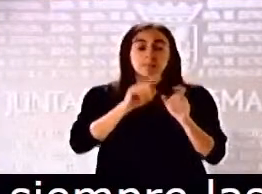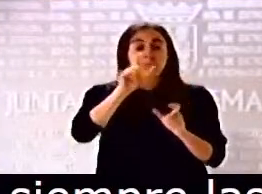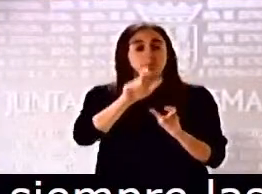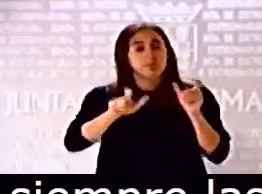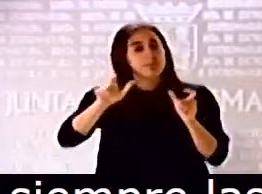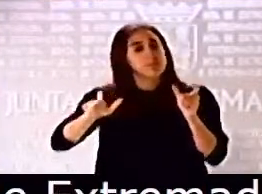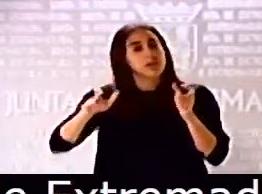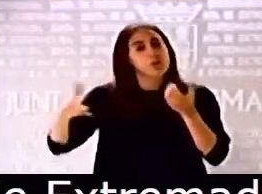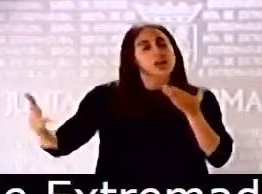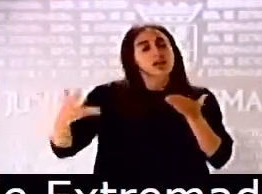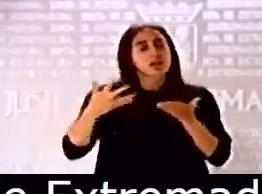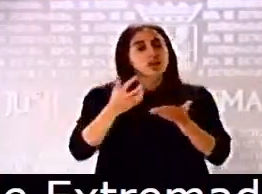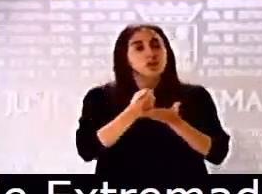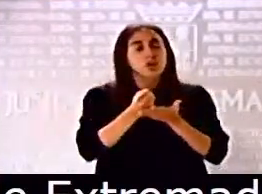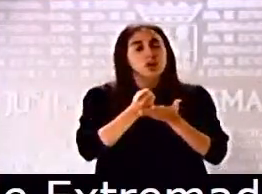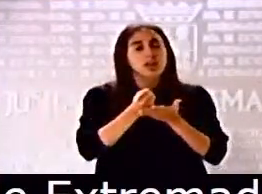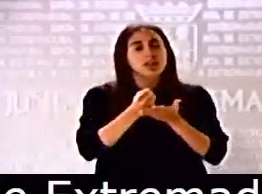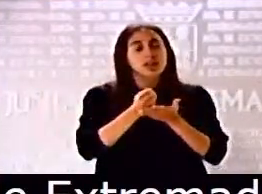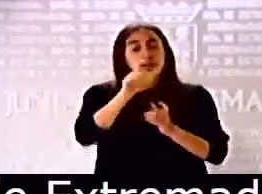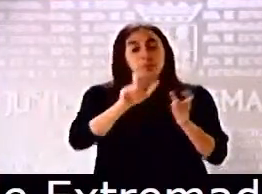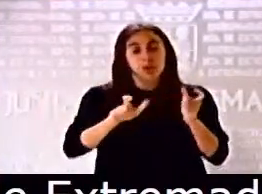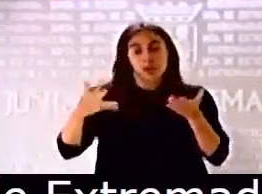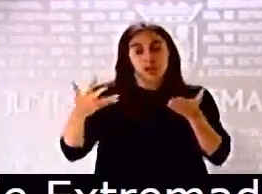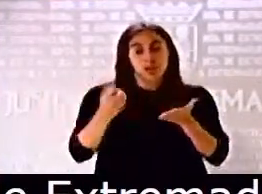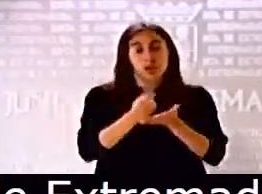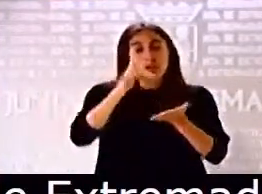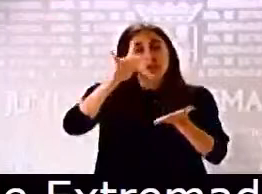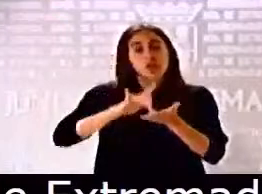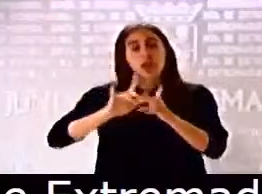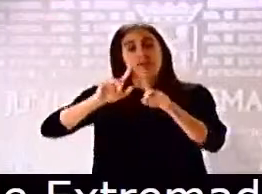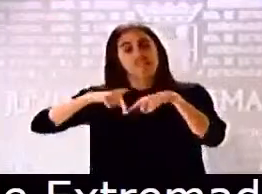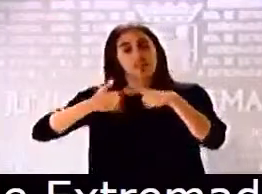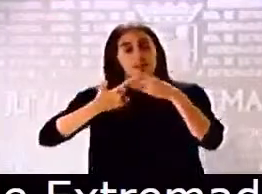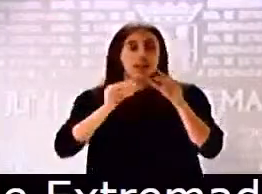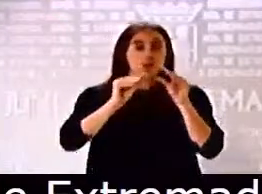aquellas personas que hayan perdido a un ser querido